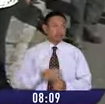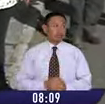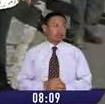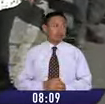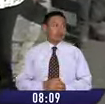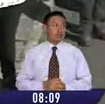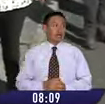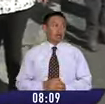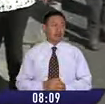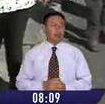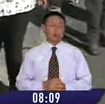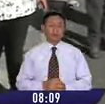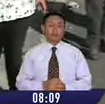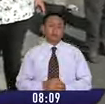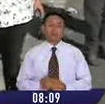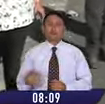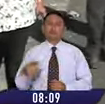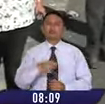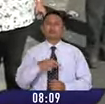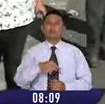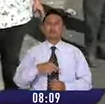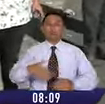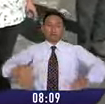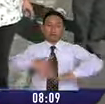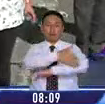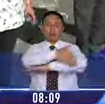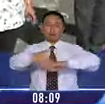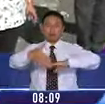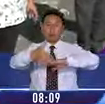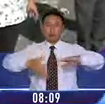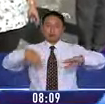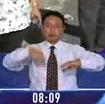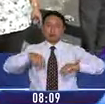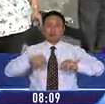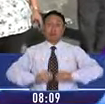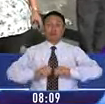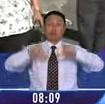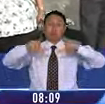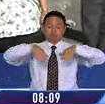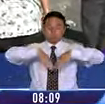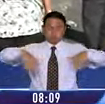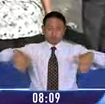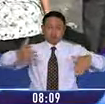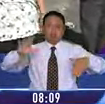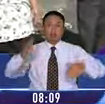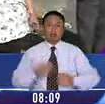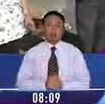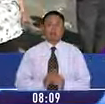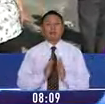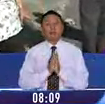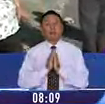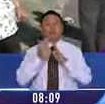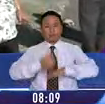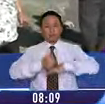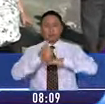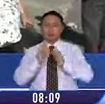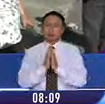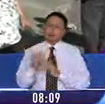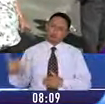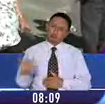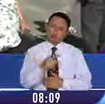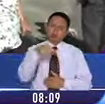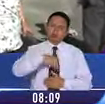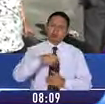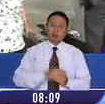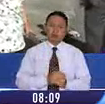de tránsito. Justamente en estas intersecciones, pues no cuentan con señalética y los vecinos han insistido a las autoridades, sobre todo, que se